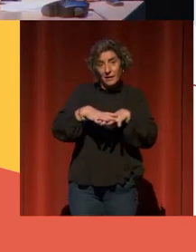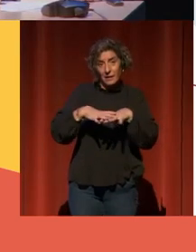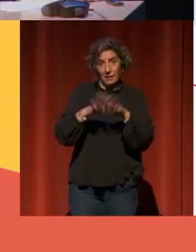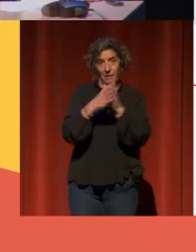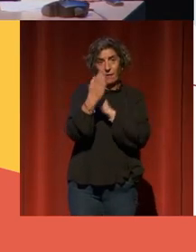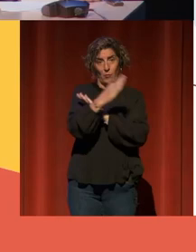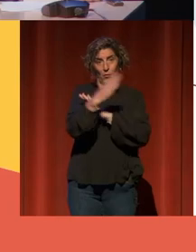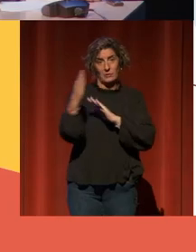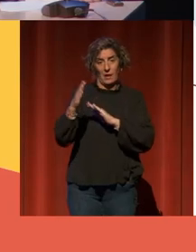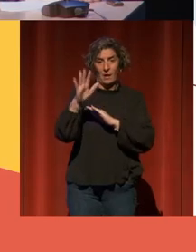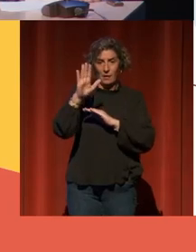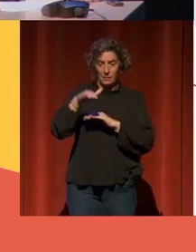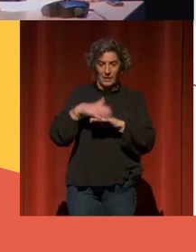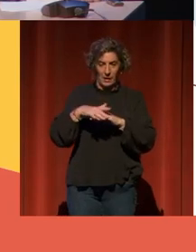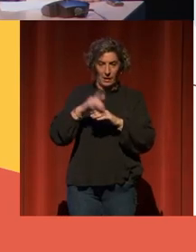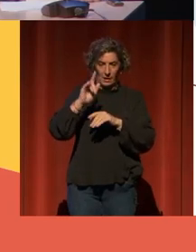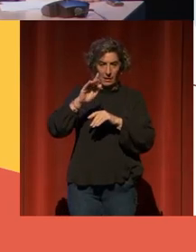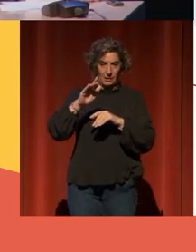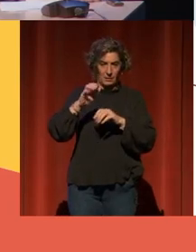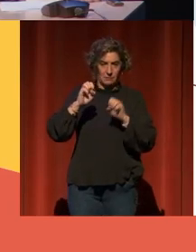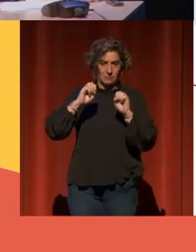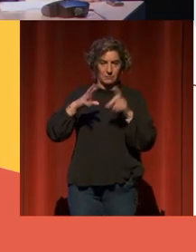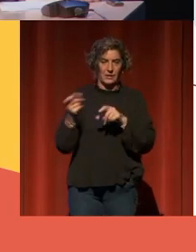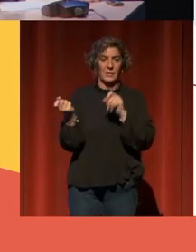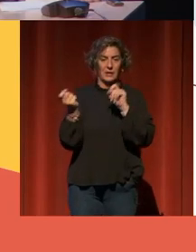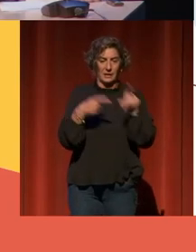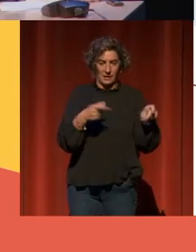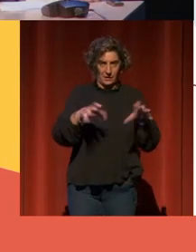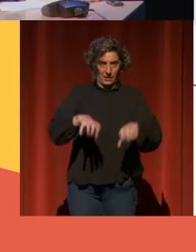refugiados hay una página web ahí